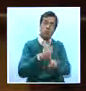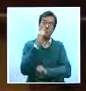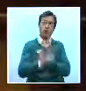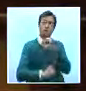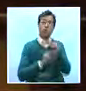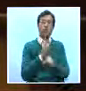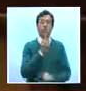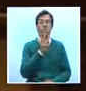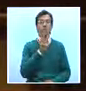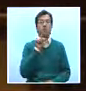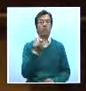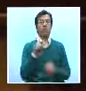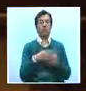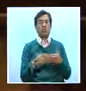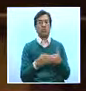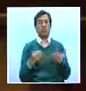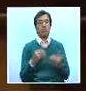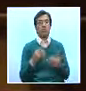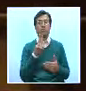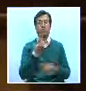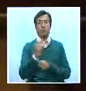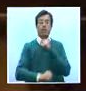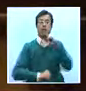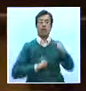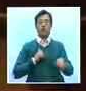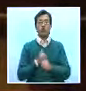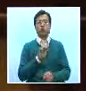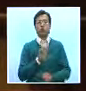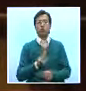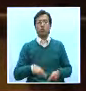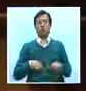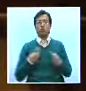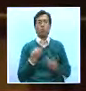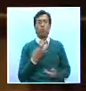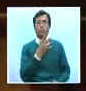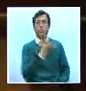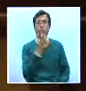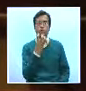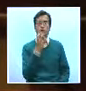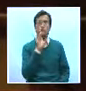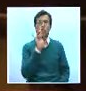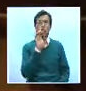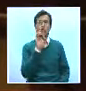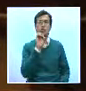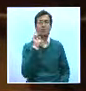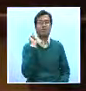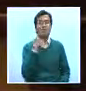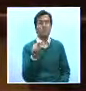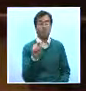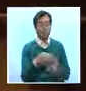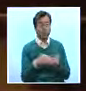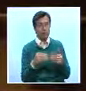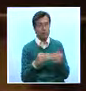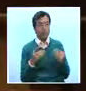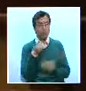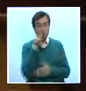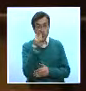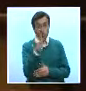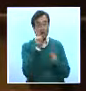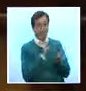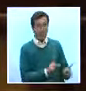año. En 20 años de vida, ¿verdad?, estaría generando $480,000. Si es que usted no planifica bien